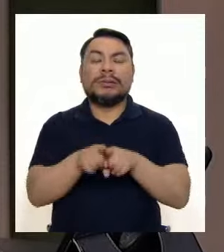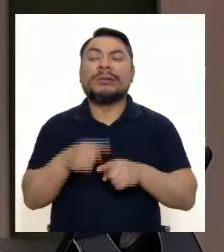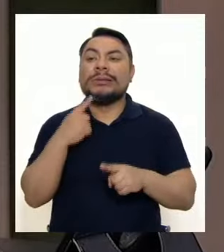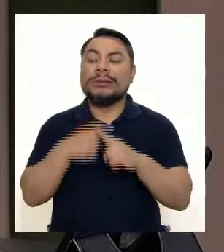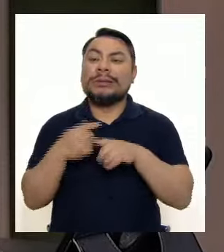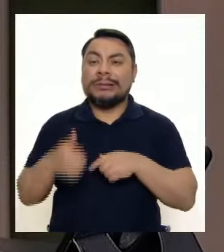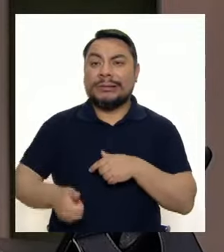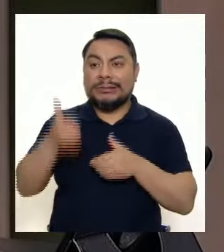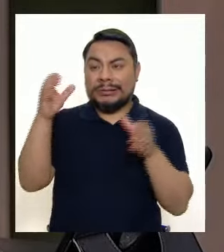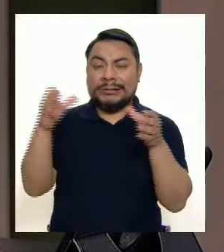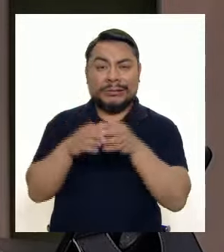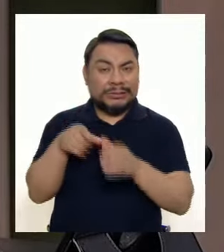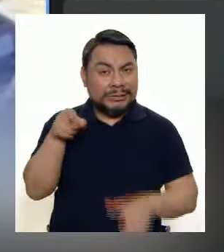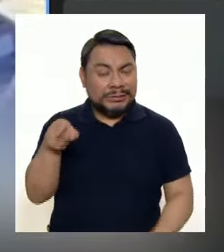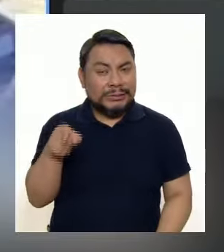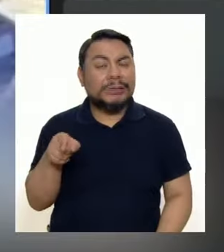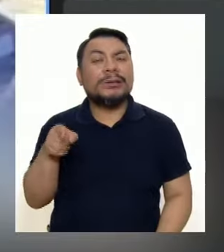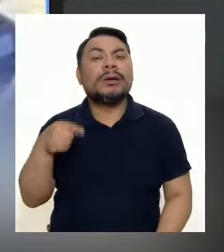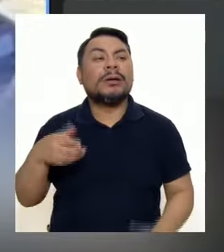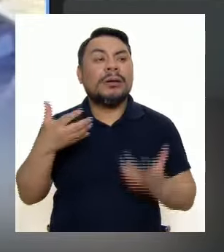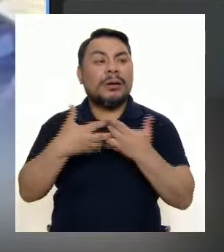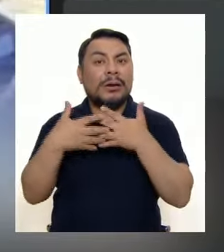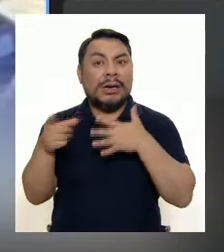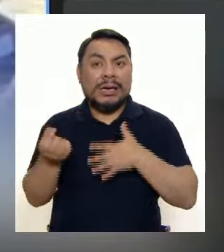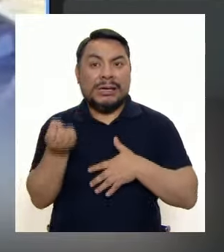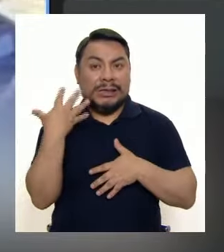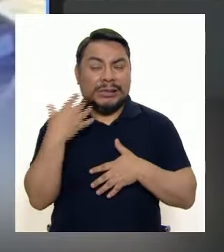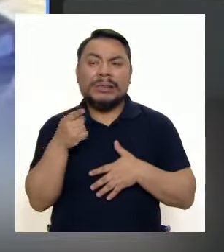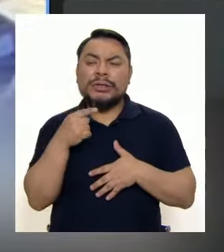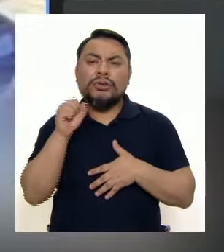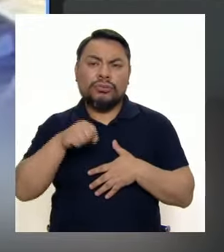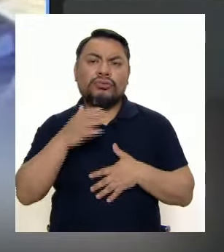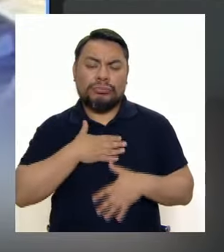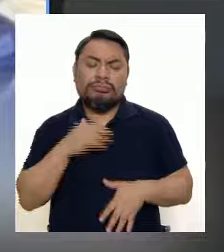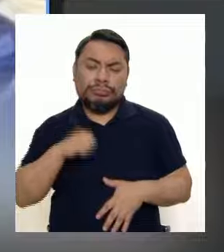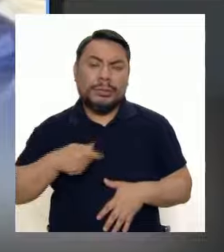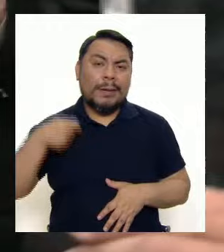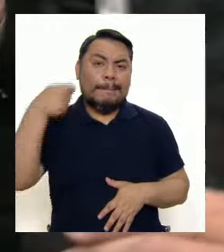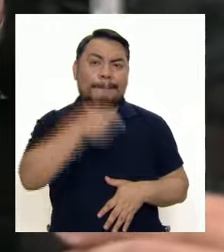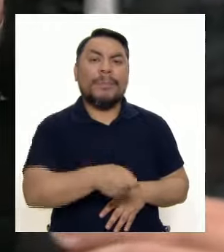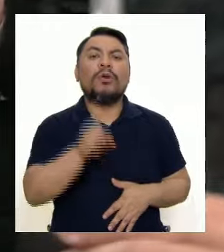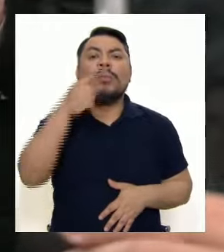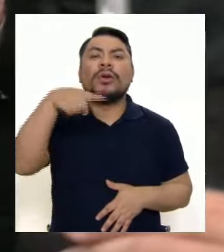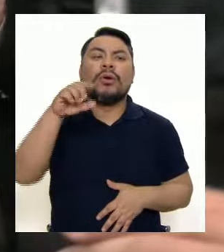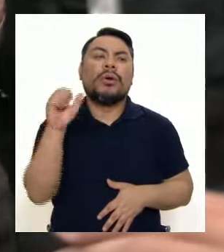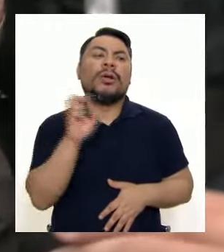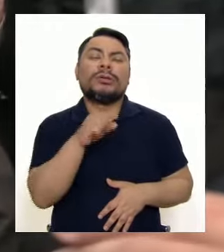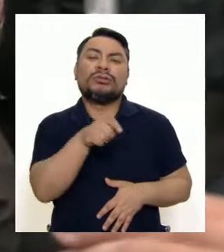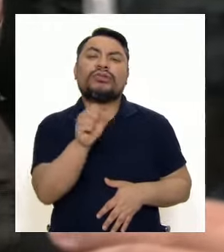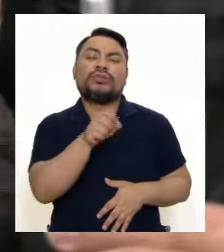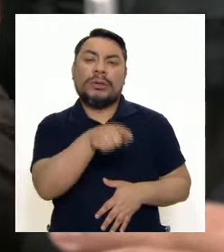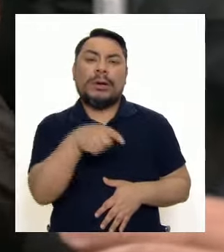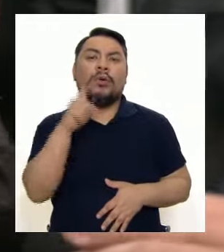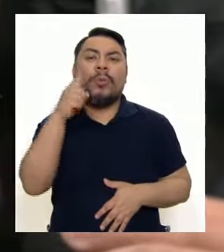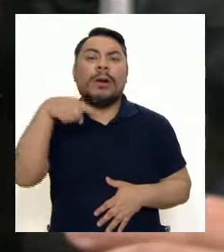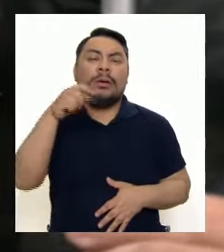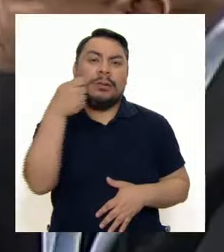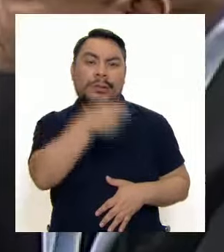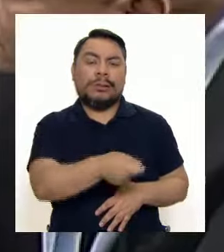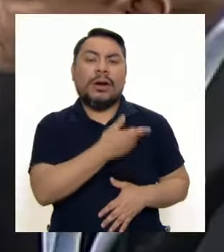frente de obra insa elard polte jeda afirmó que entregó coimas por más de un millón de soles a Martín vizcarra cuando era